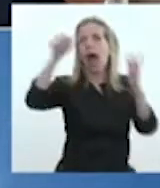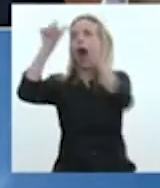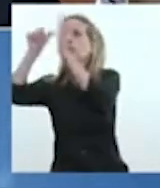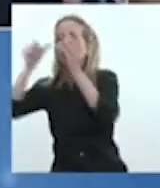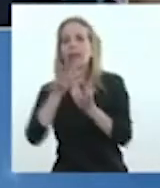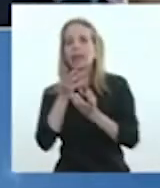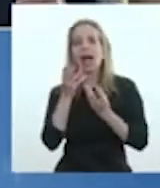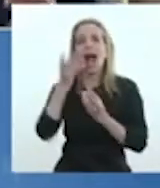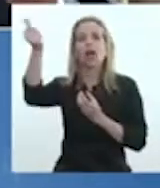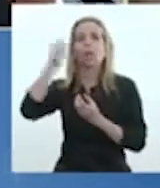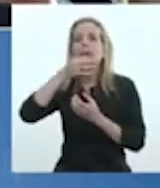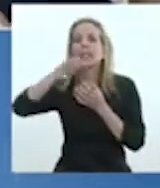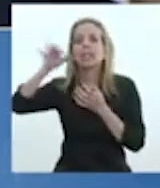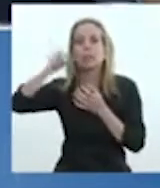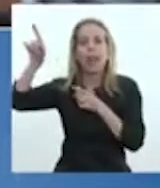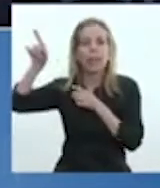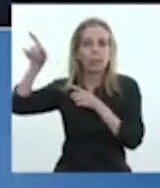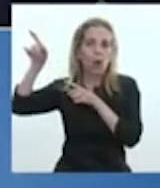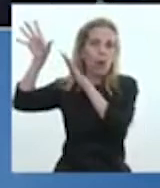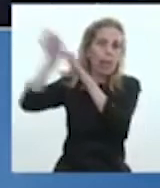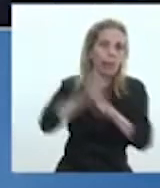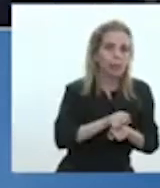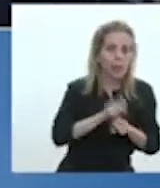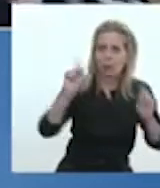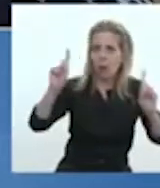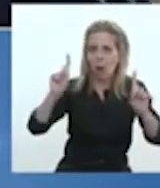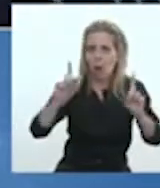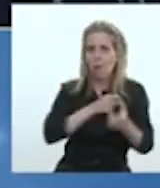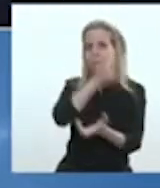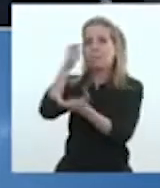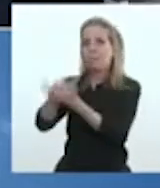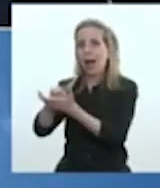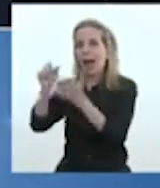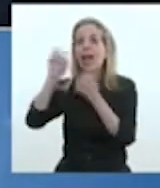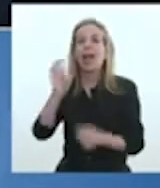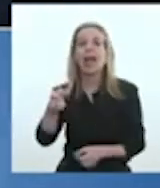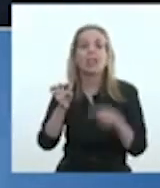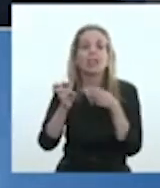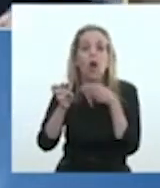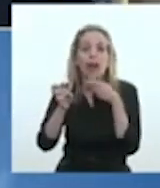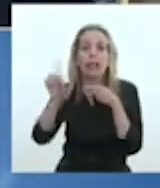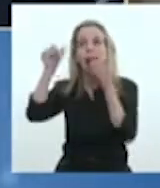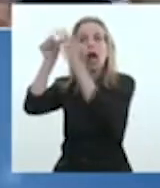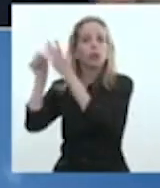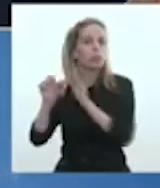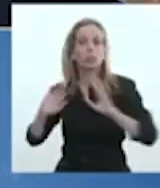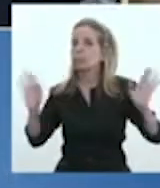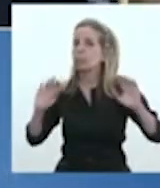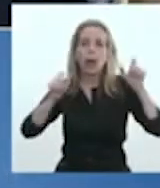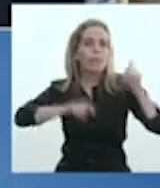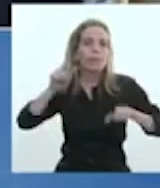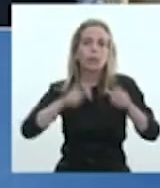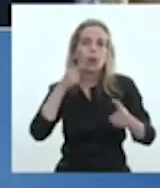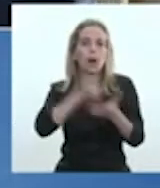a comprar y al llevar el dinero que muchas veces son dólares que se van a otros países claramente